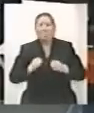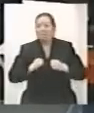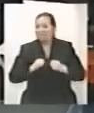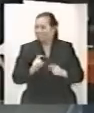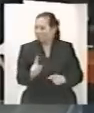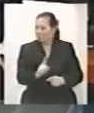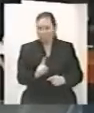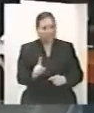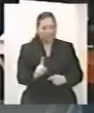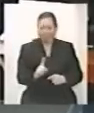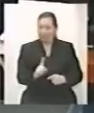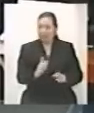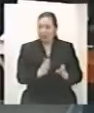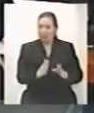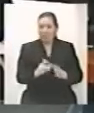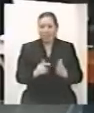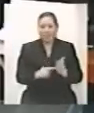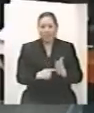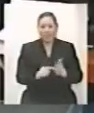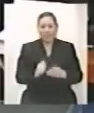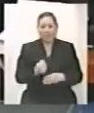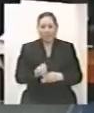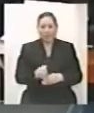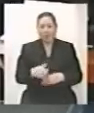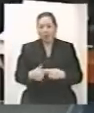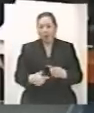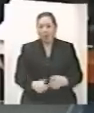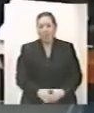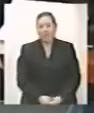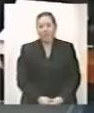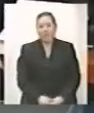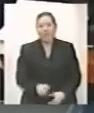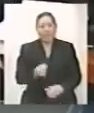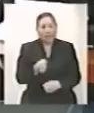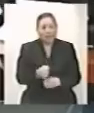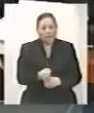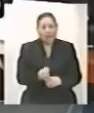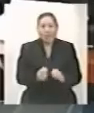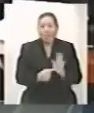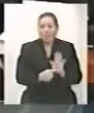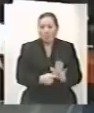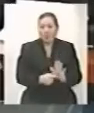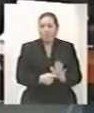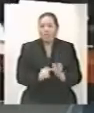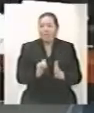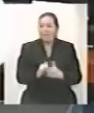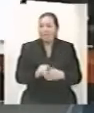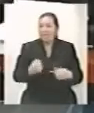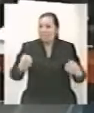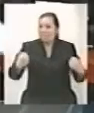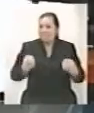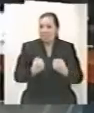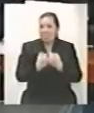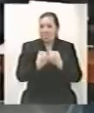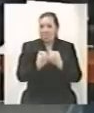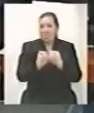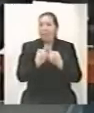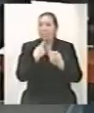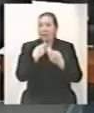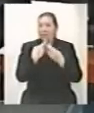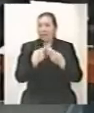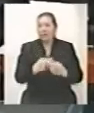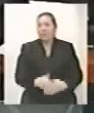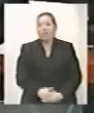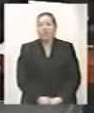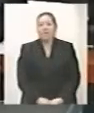ejercitan. Una operación táctica es reprimir al otro, es atacar al otro, es demostrar que en el campo de esa batalla se pueden lograr ciertos